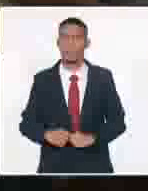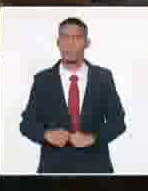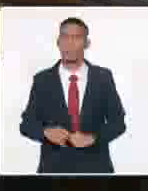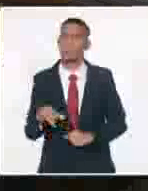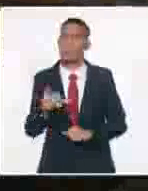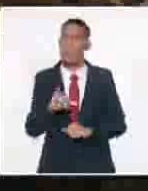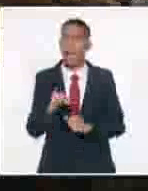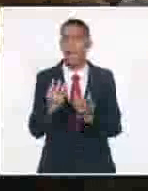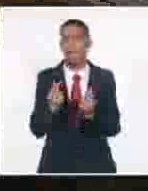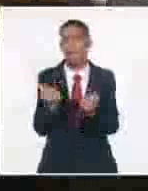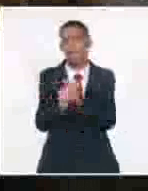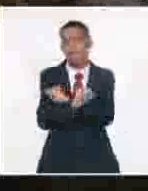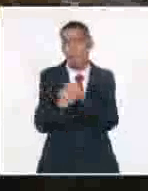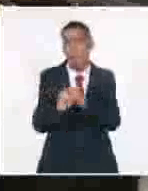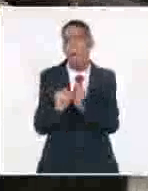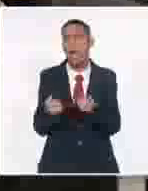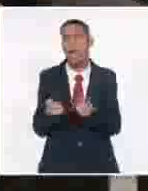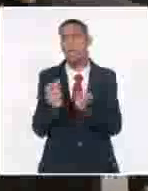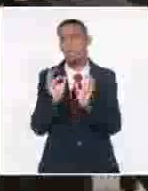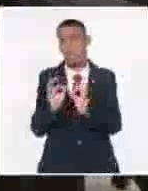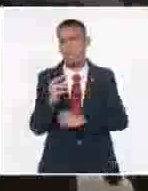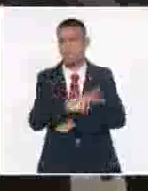guerra y lesa humanidad.